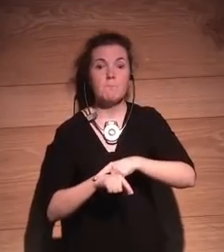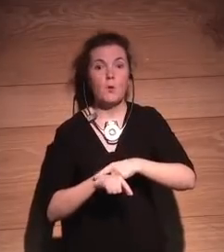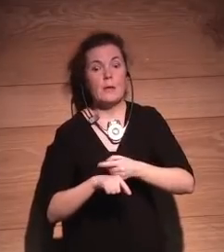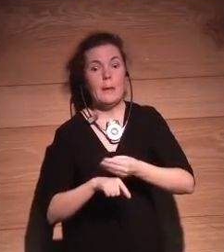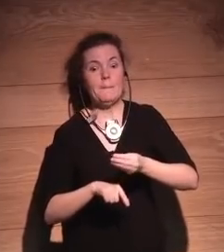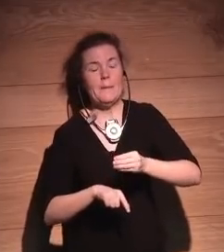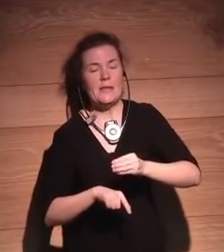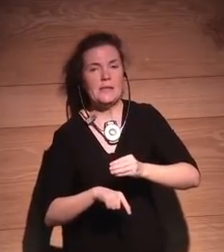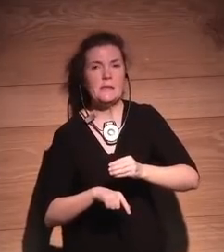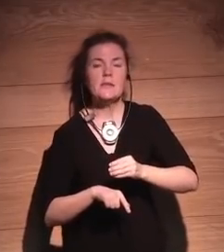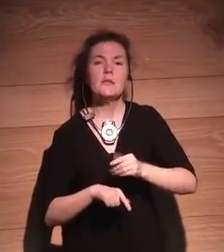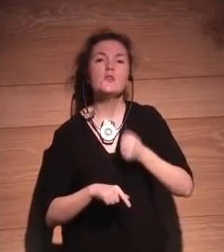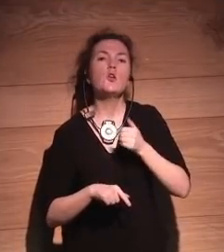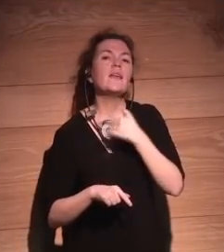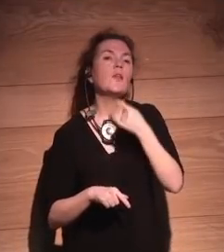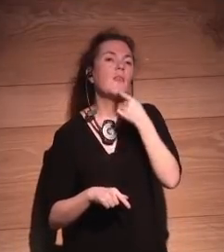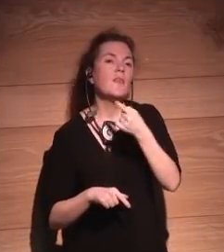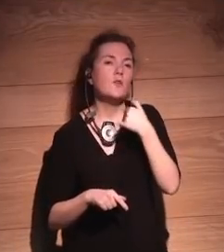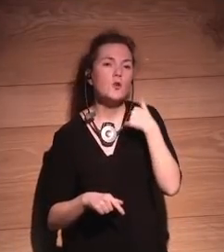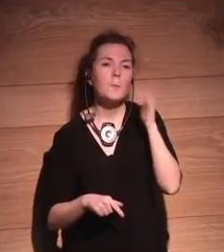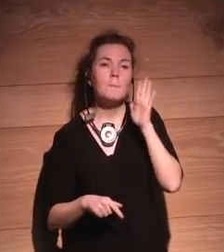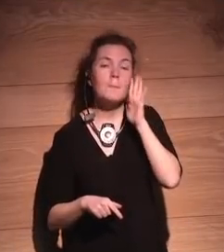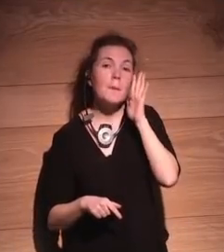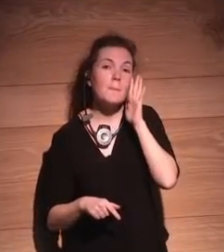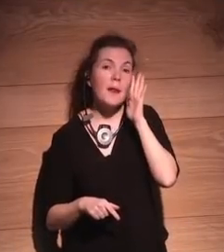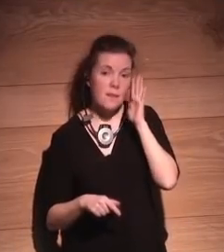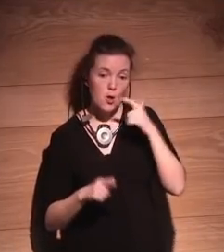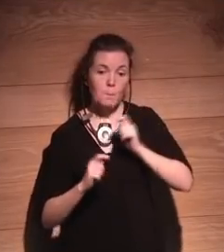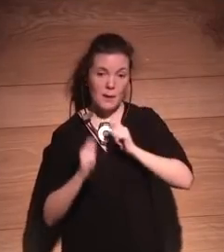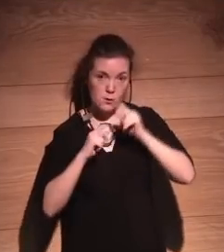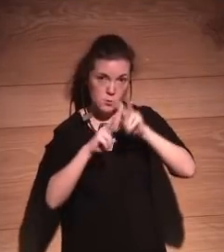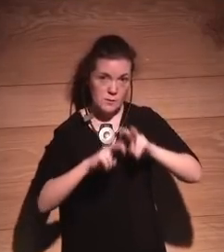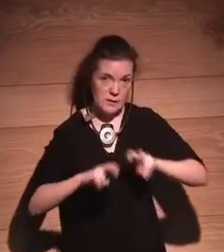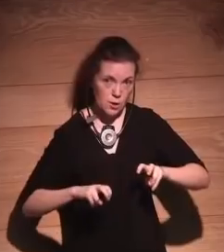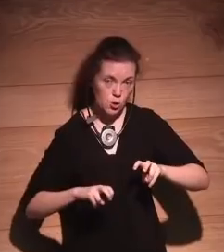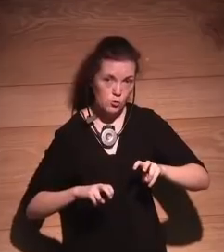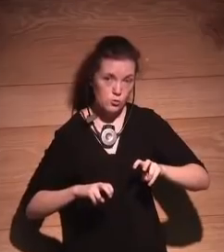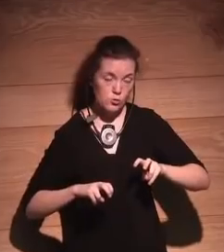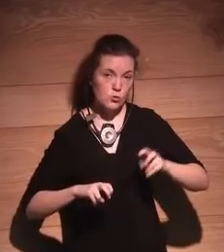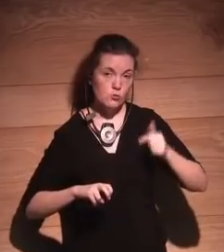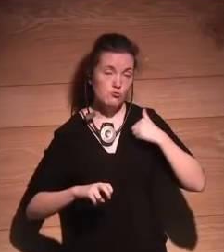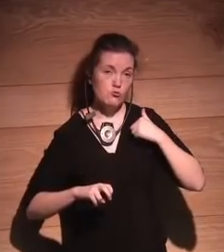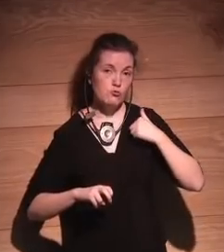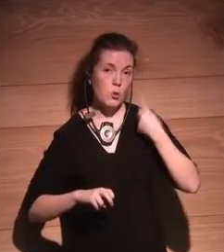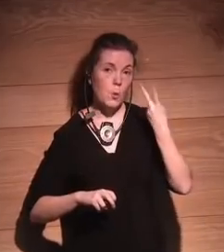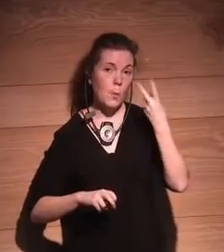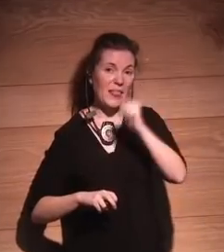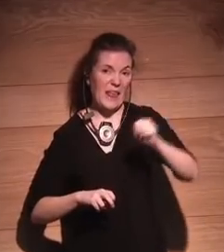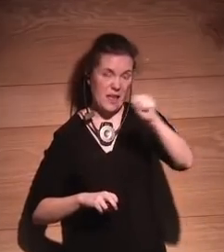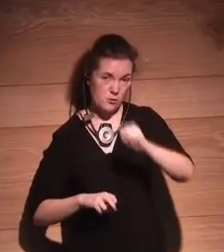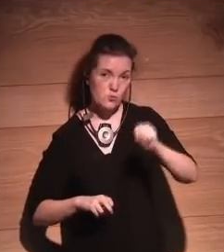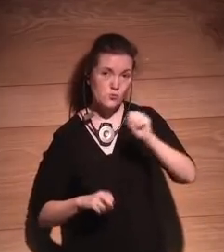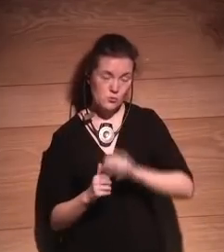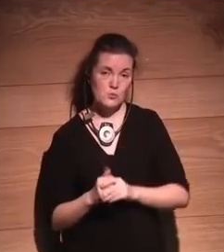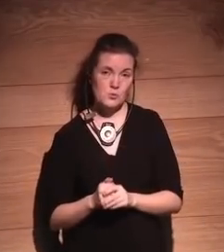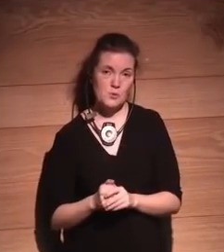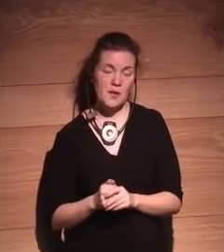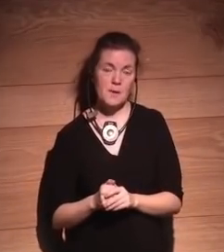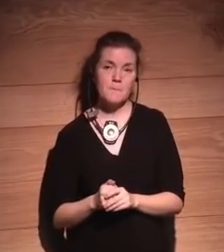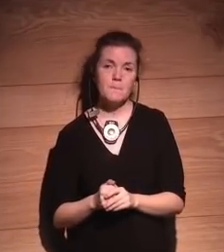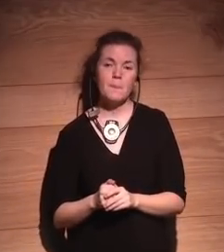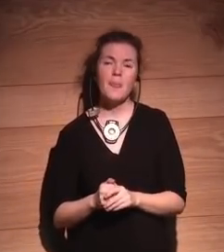solamente deciros, a mí me parece que he hecho periodismo de investigación durante 20 años y